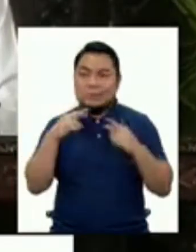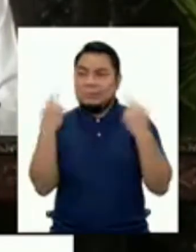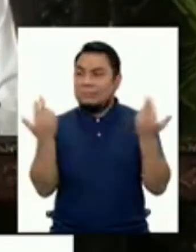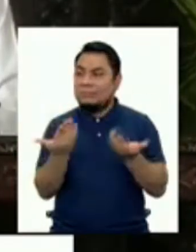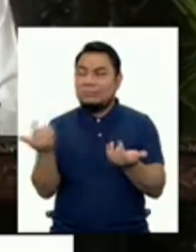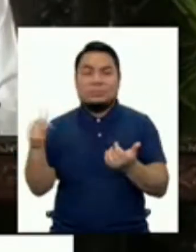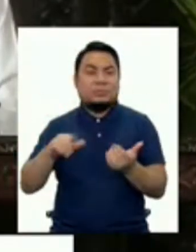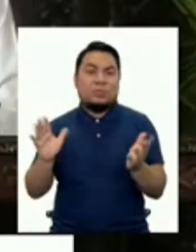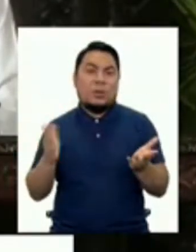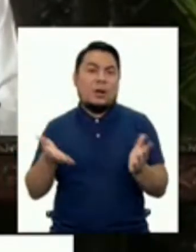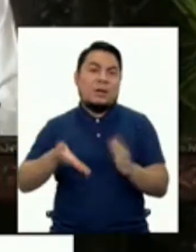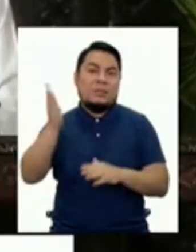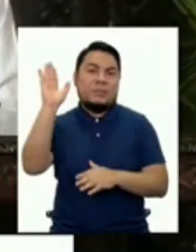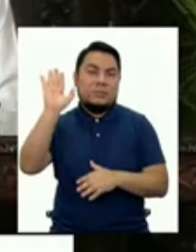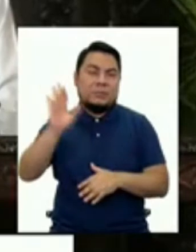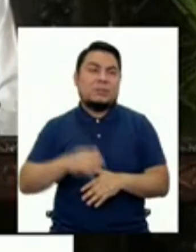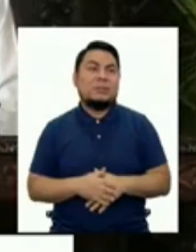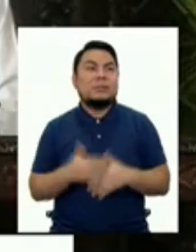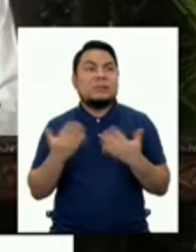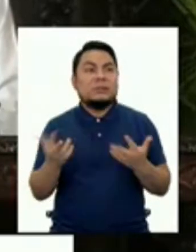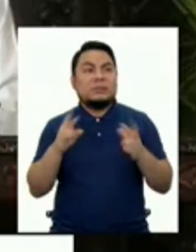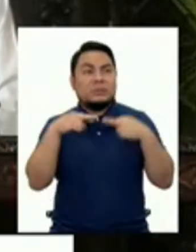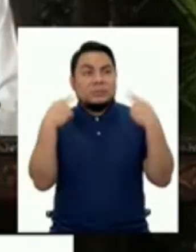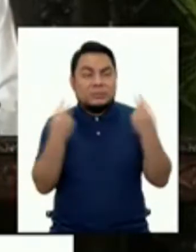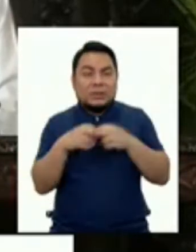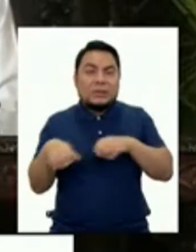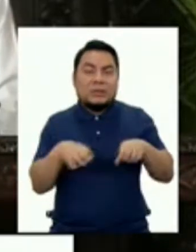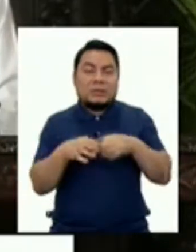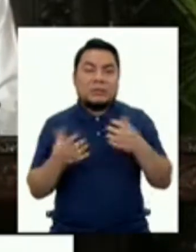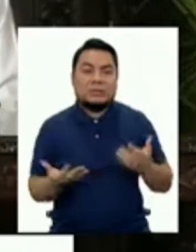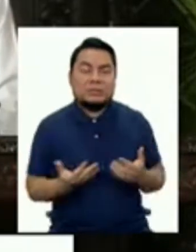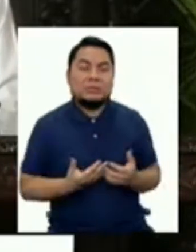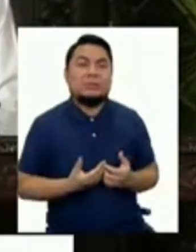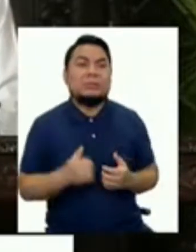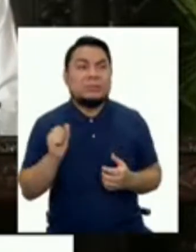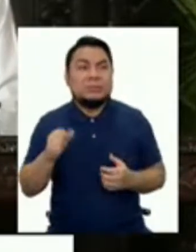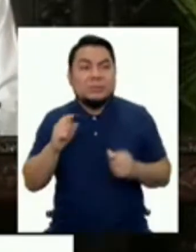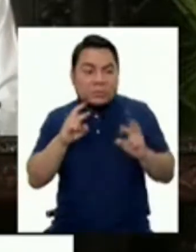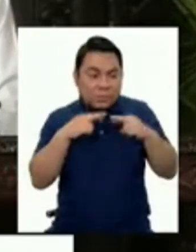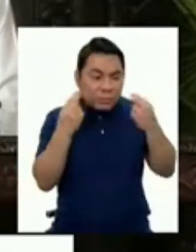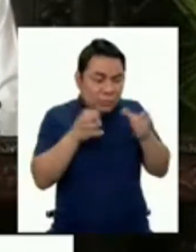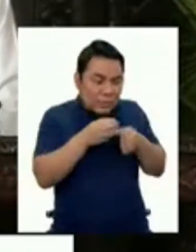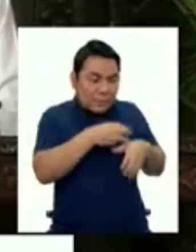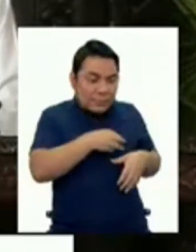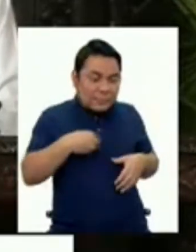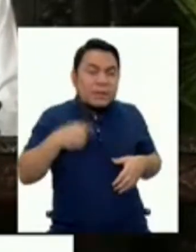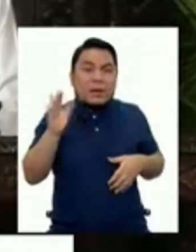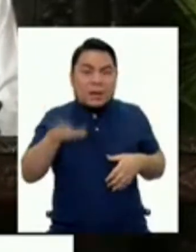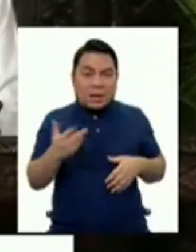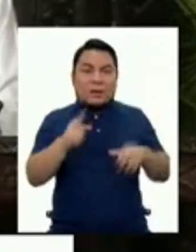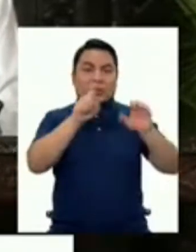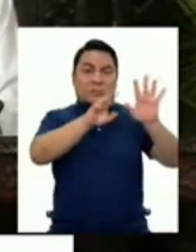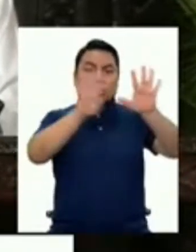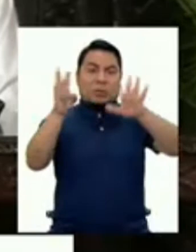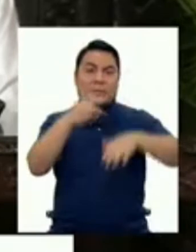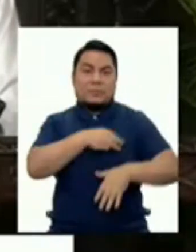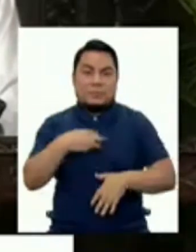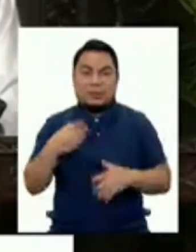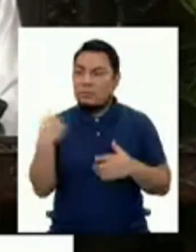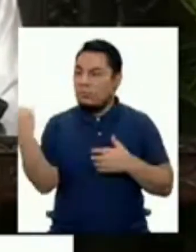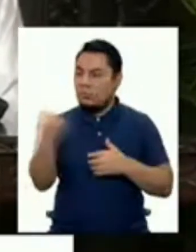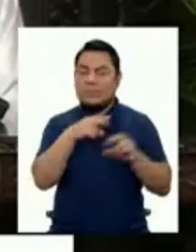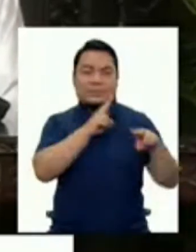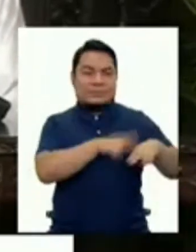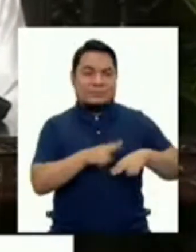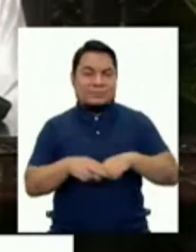conferencia. Hay conferencias en las cuales lo hacemos en pleno de un Consejo de Ministros y están los 19 ministros dispuestos todos